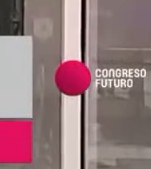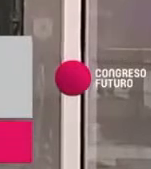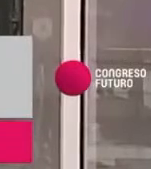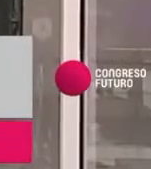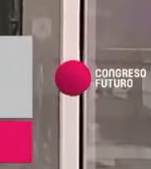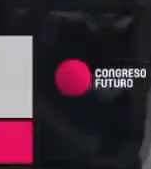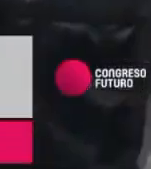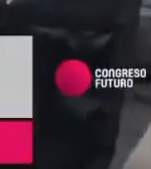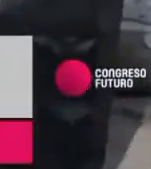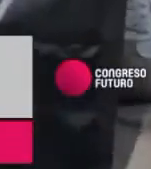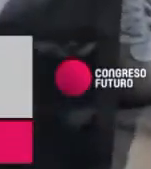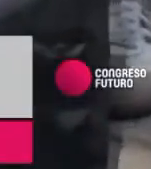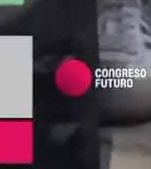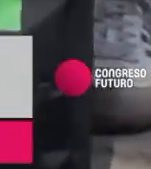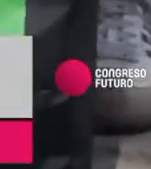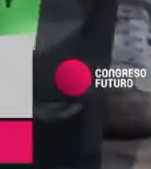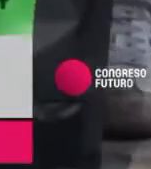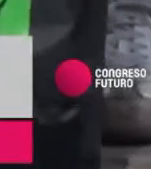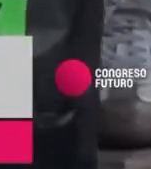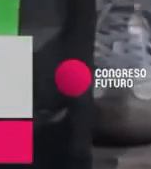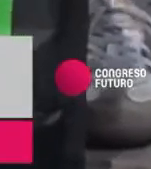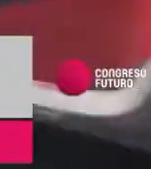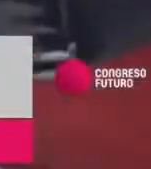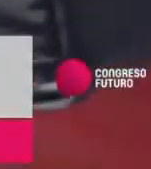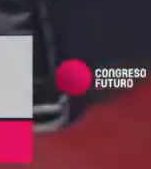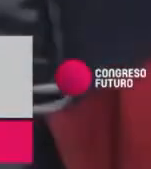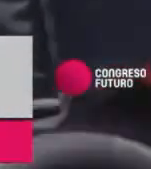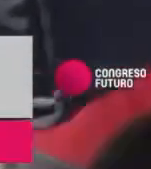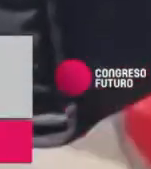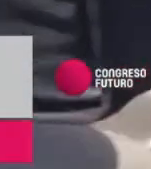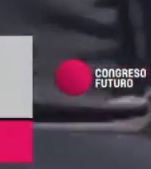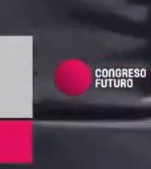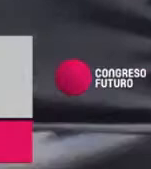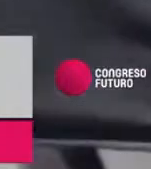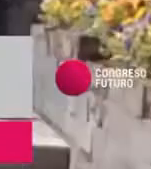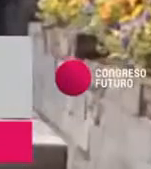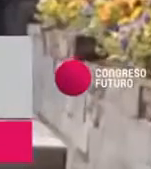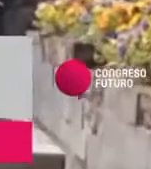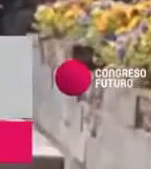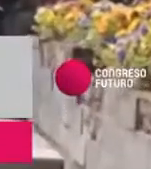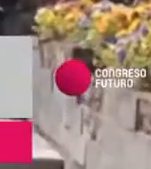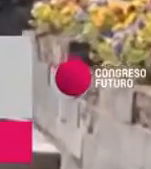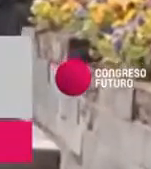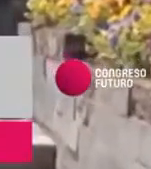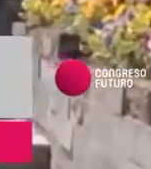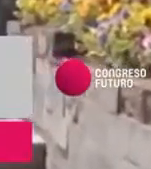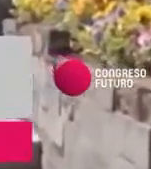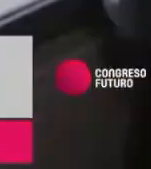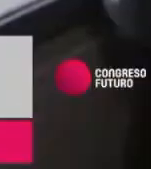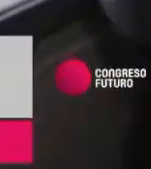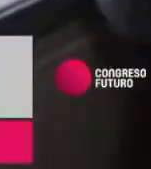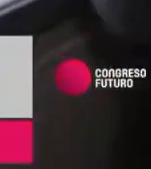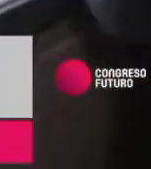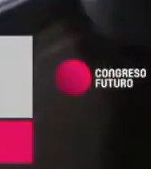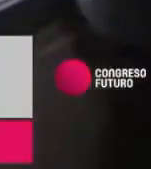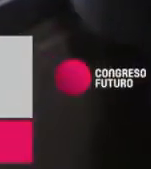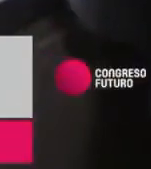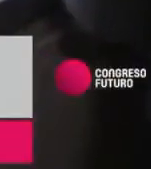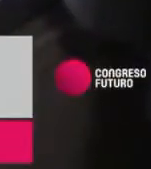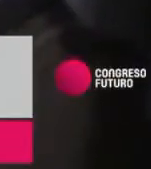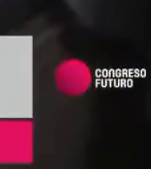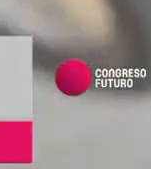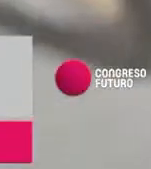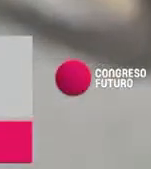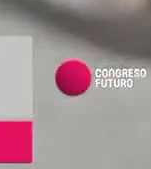nuestro espacio territorial. Pido la Encleta es uno de los proyectos asociados a la corporación. Se trata del primer